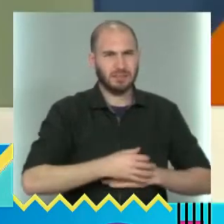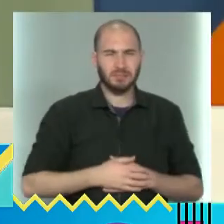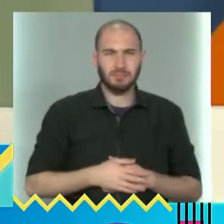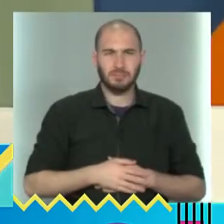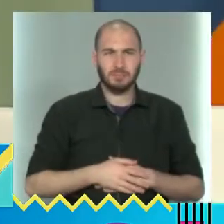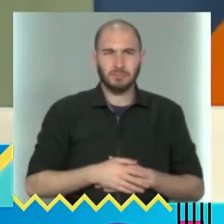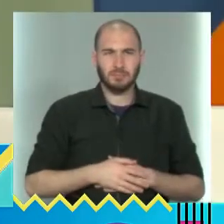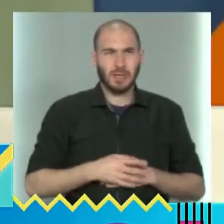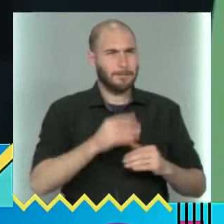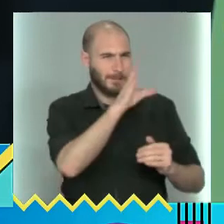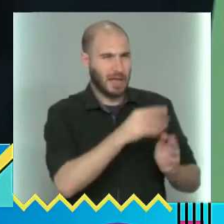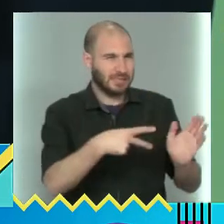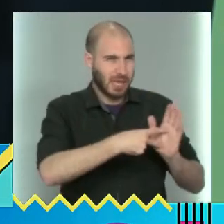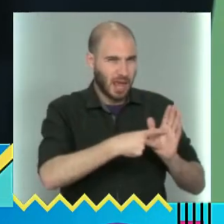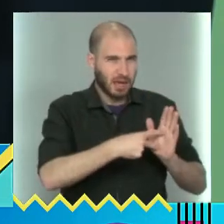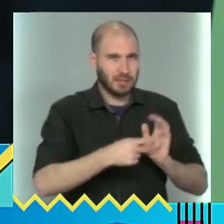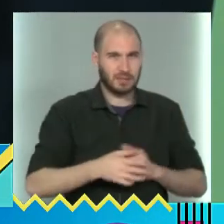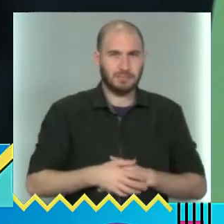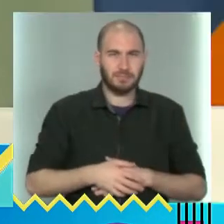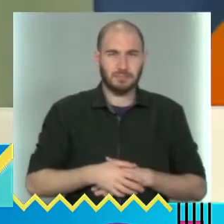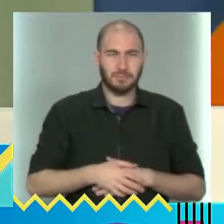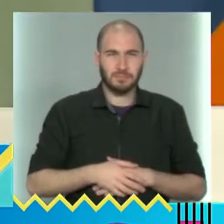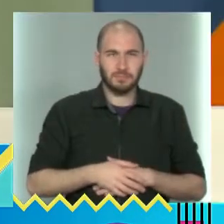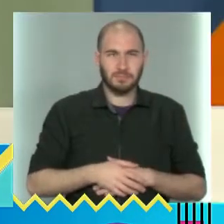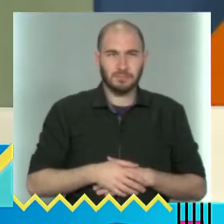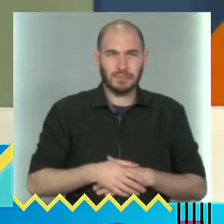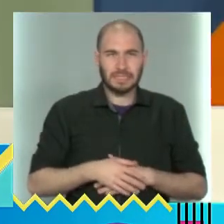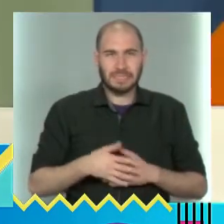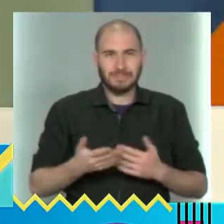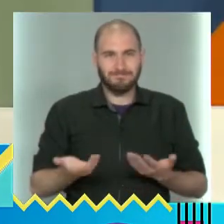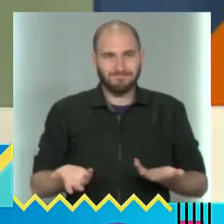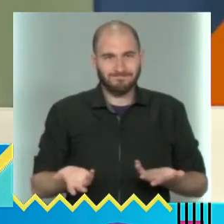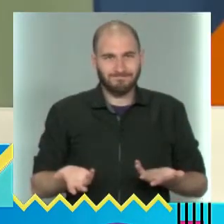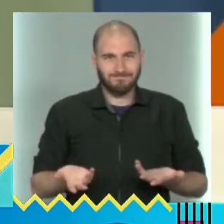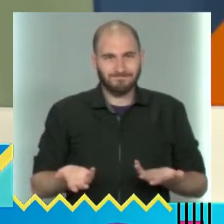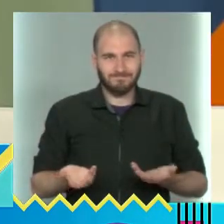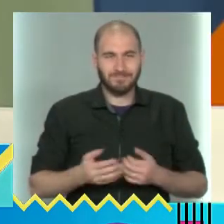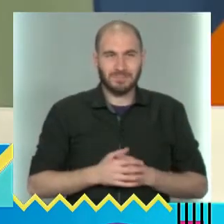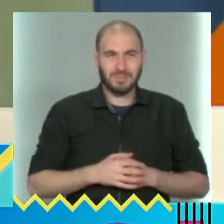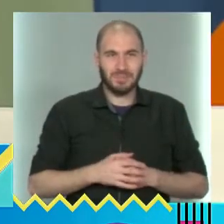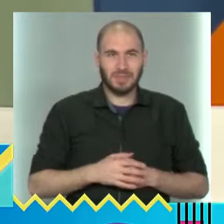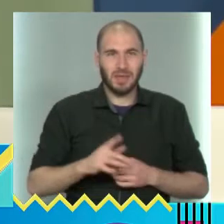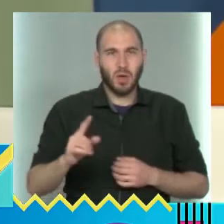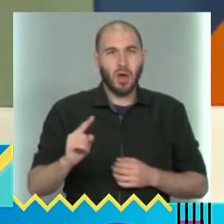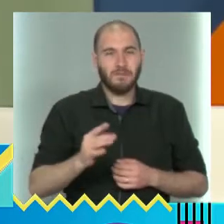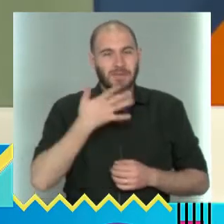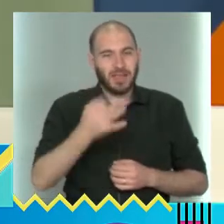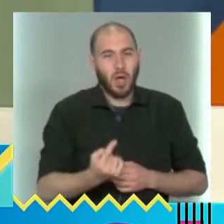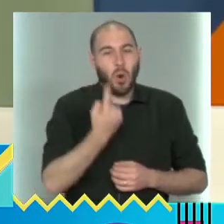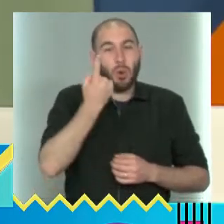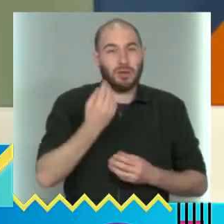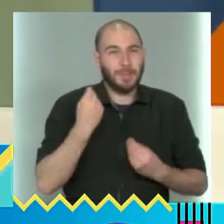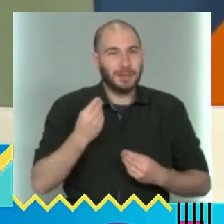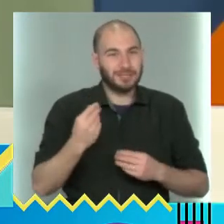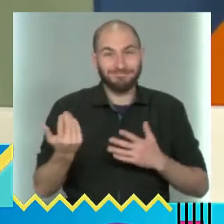¿En Siria, específicamente en Siria? Hubo, a ver, no hay una sola verdad de lo que puede haber